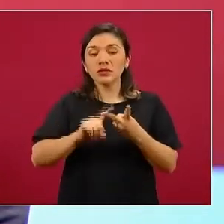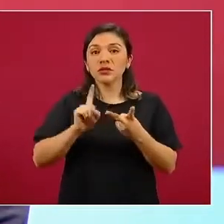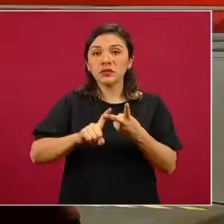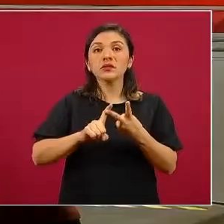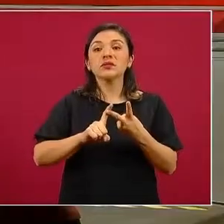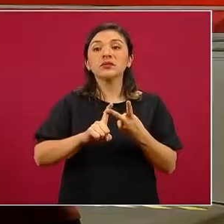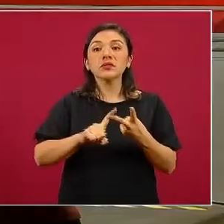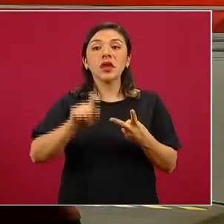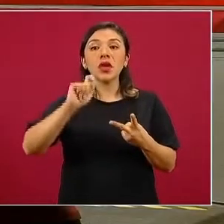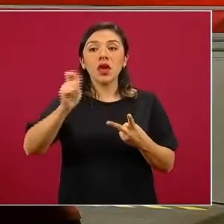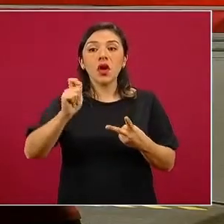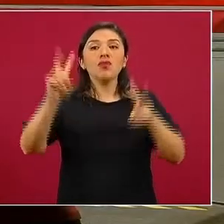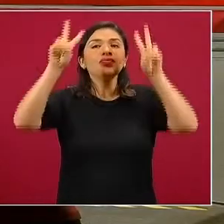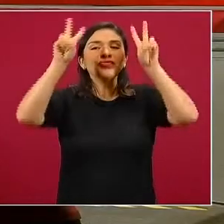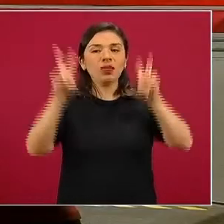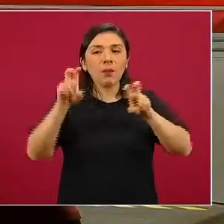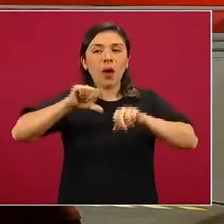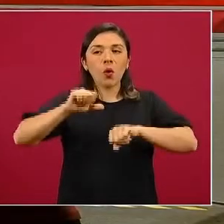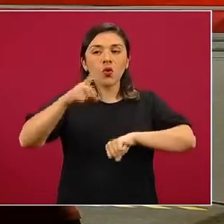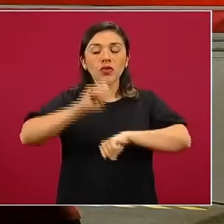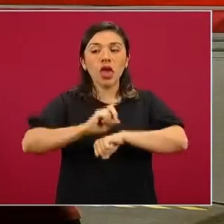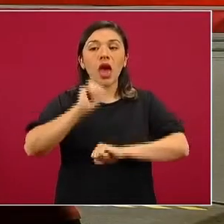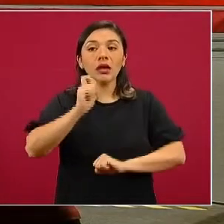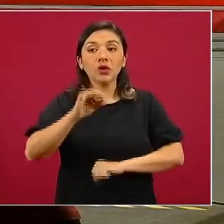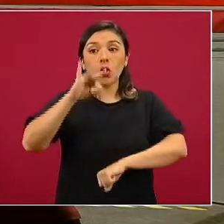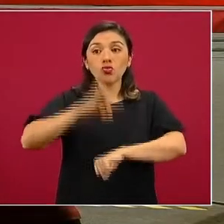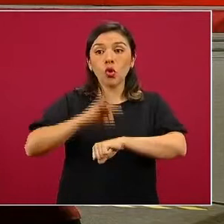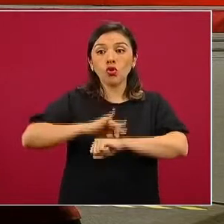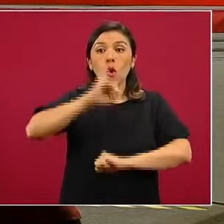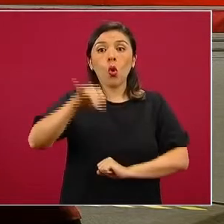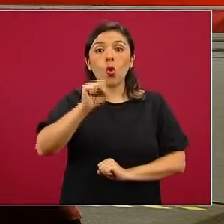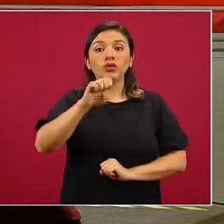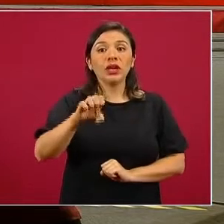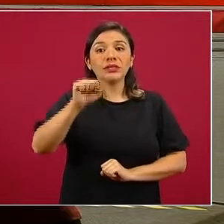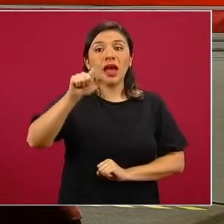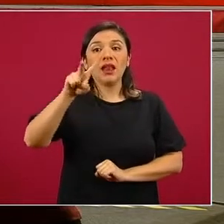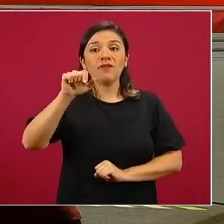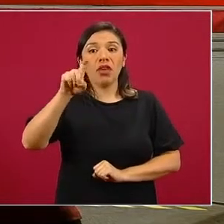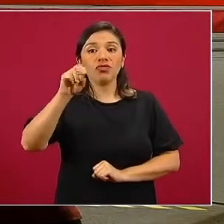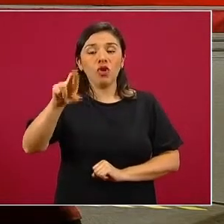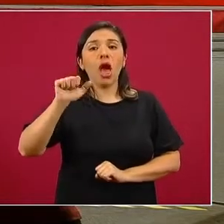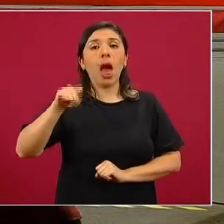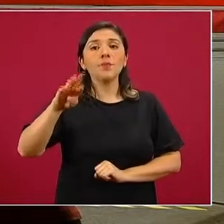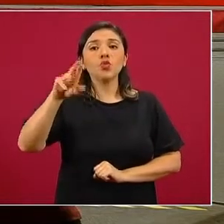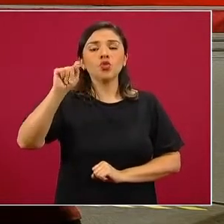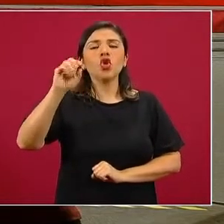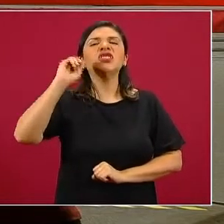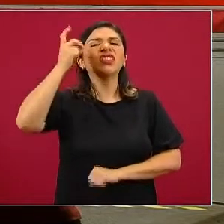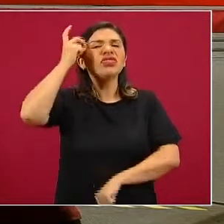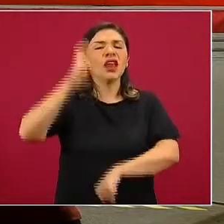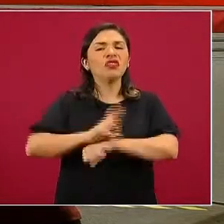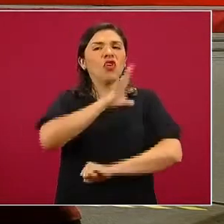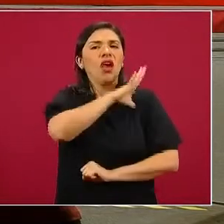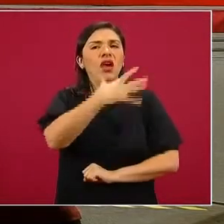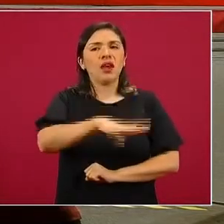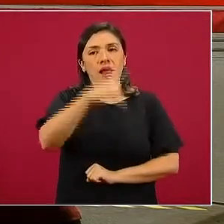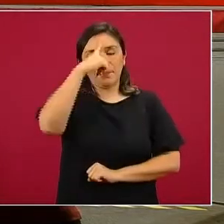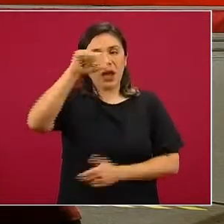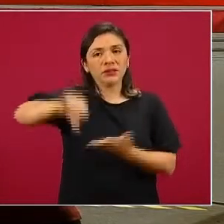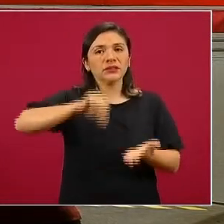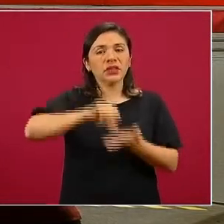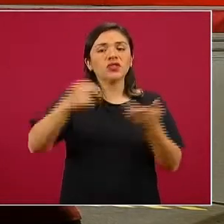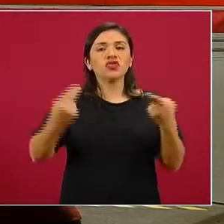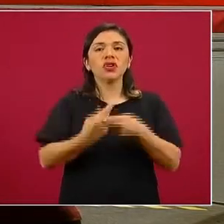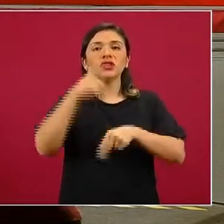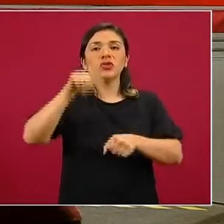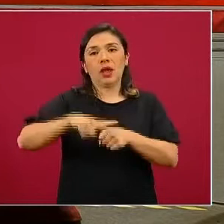elemento temático, donde el doctor José Salvador Aburto Morales, director general del Centro